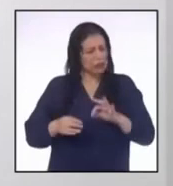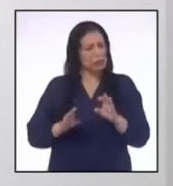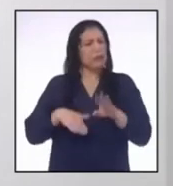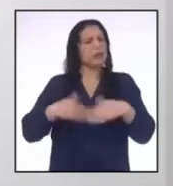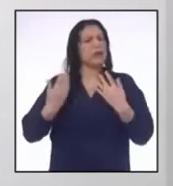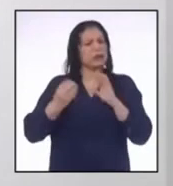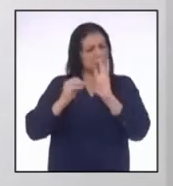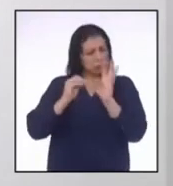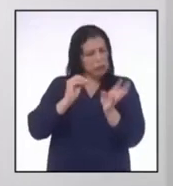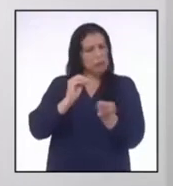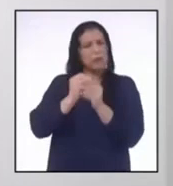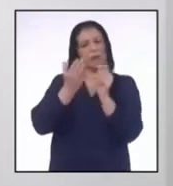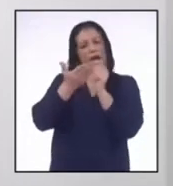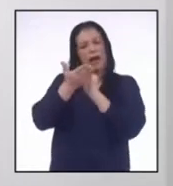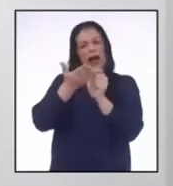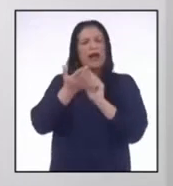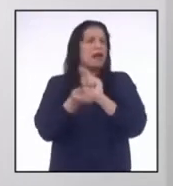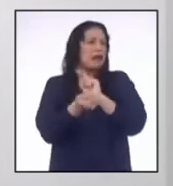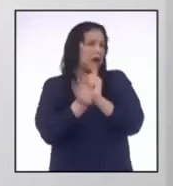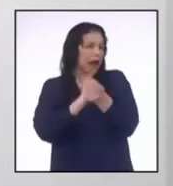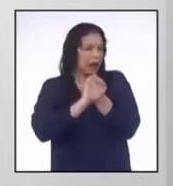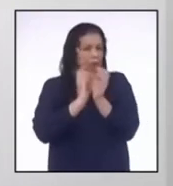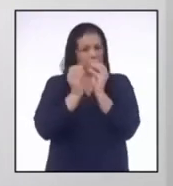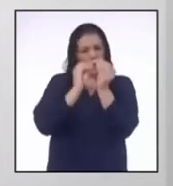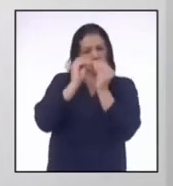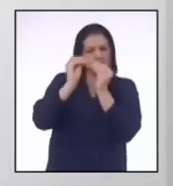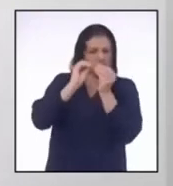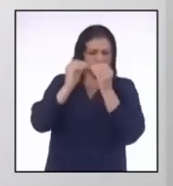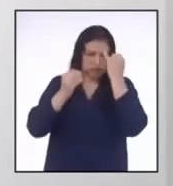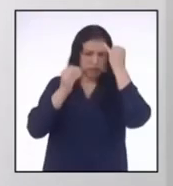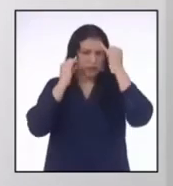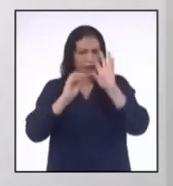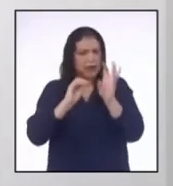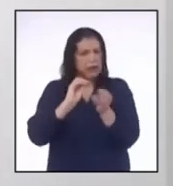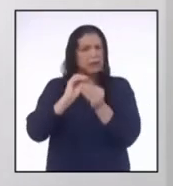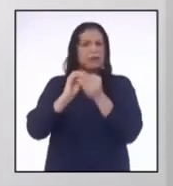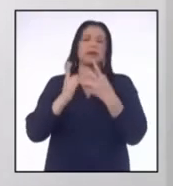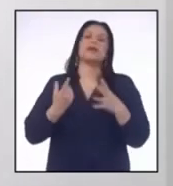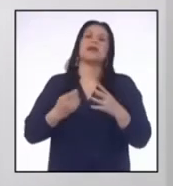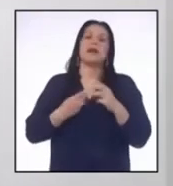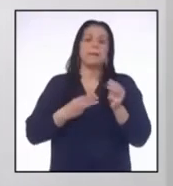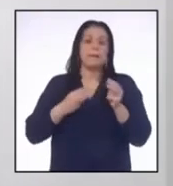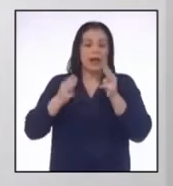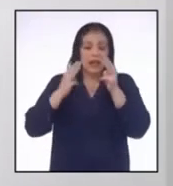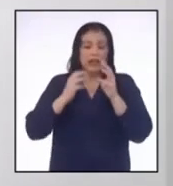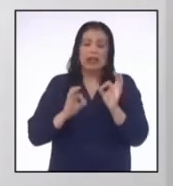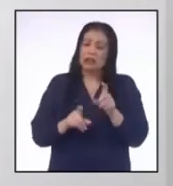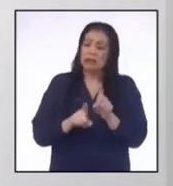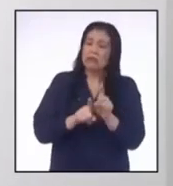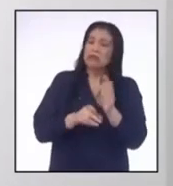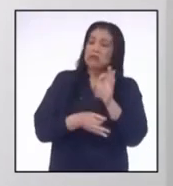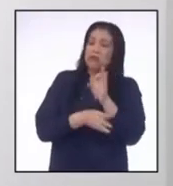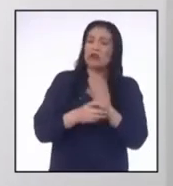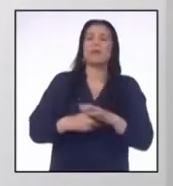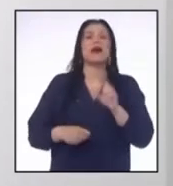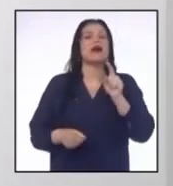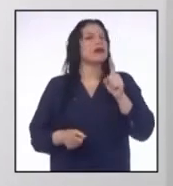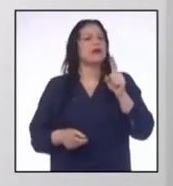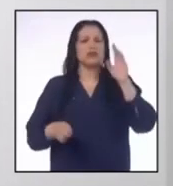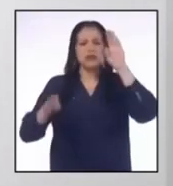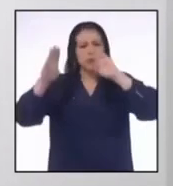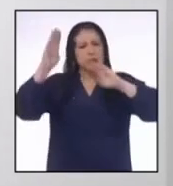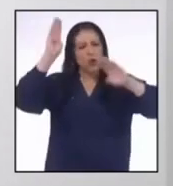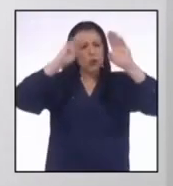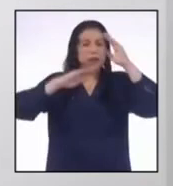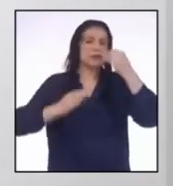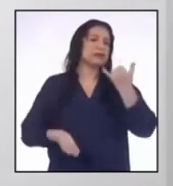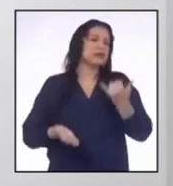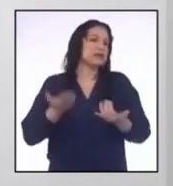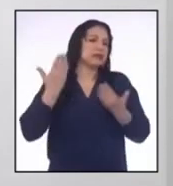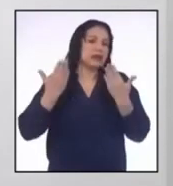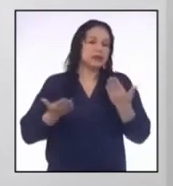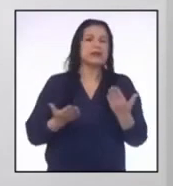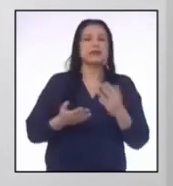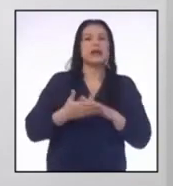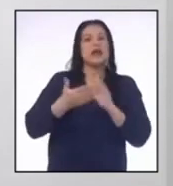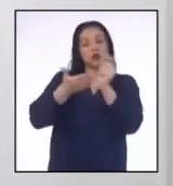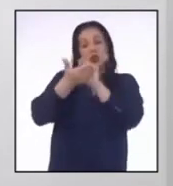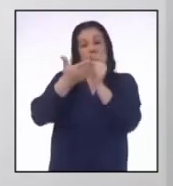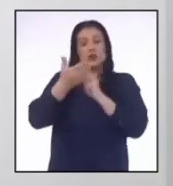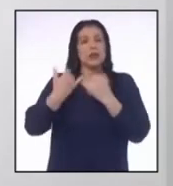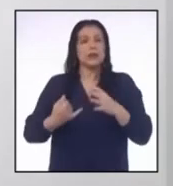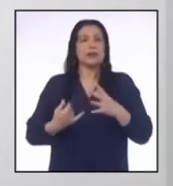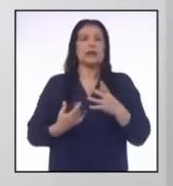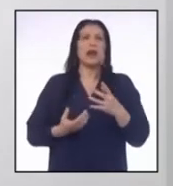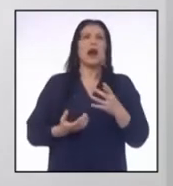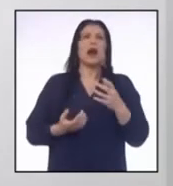abierto a cualquier corrección y reacomodo de forma y fondo. No se preocupen si, por ejemplo, surgen